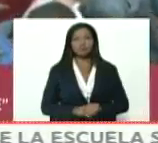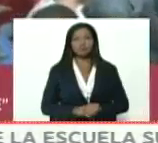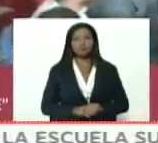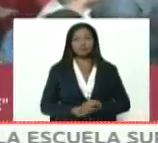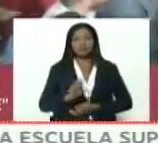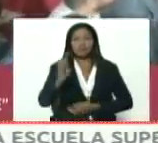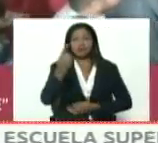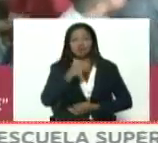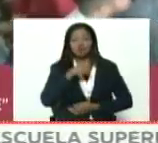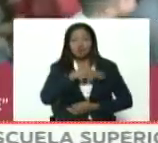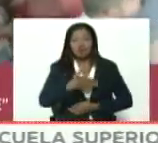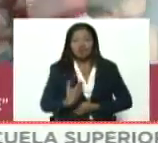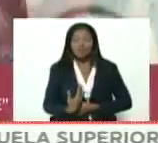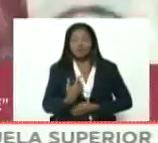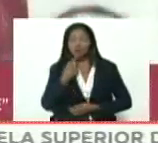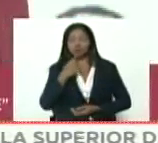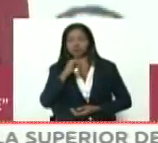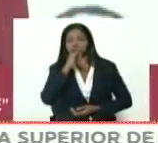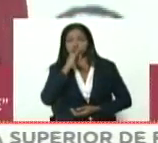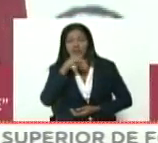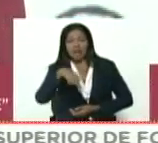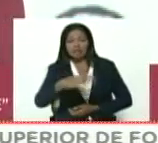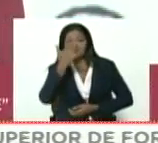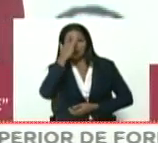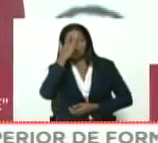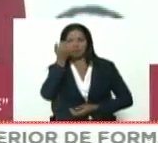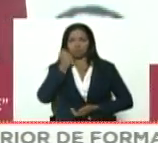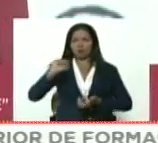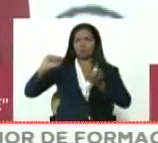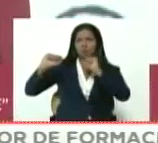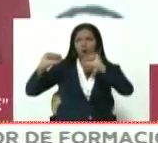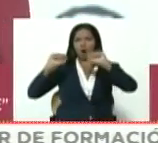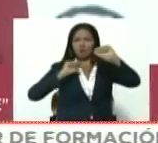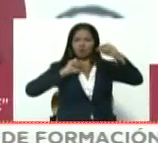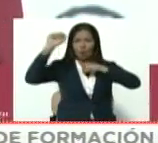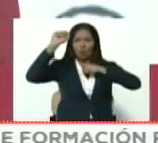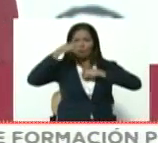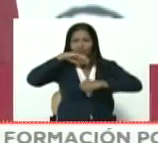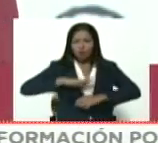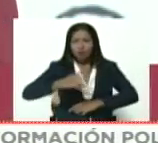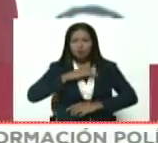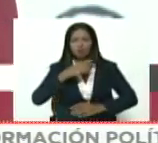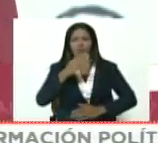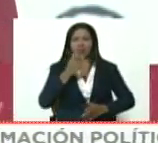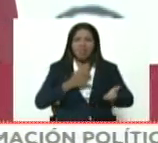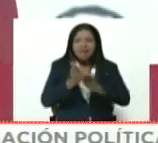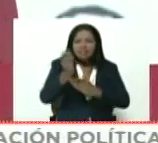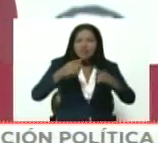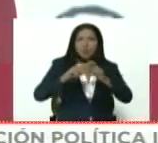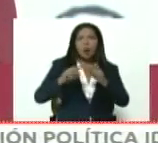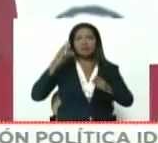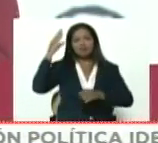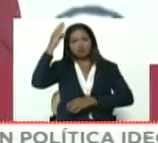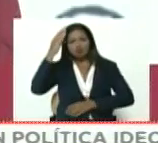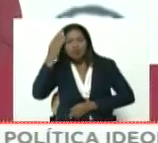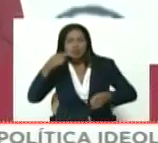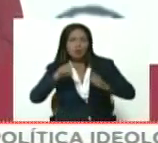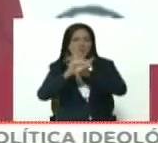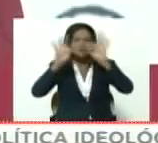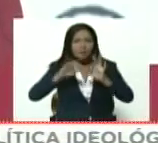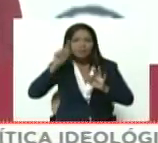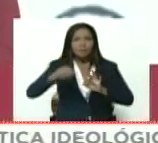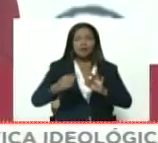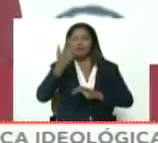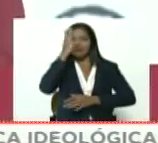queremos decirle que en este febrero rebelde, febrero heroico, de lealtad, de conciencia, pero sobre todo